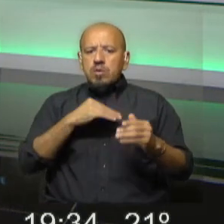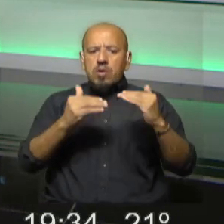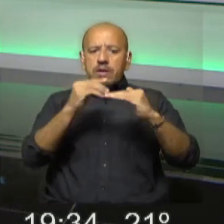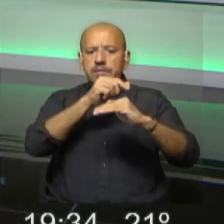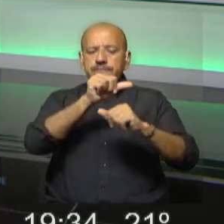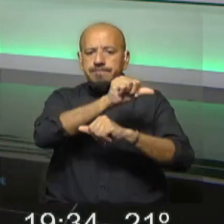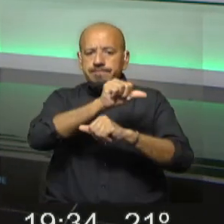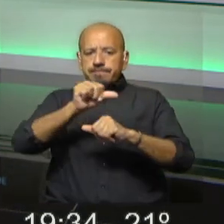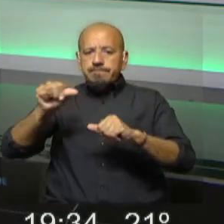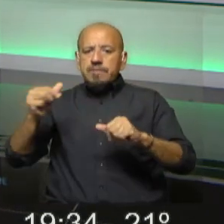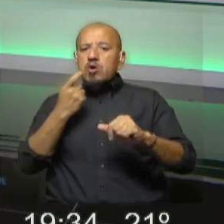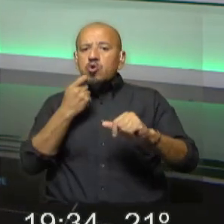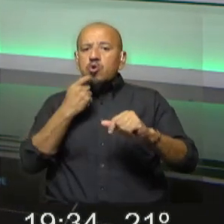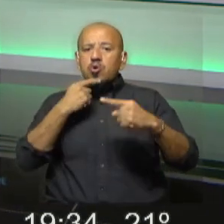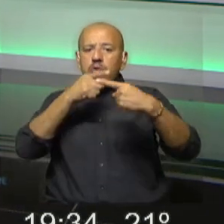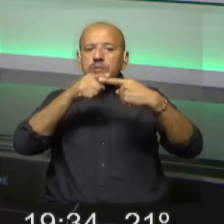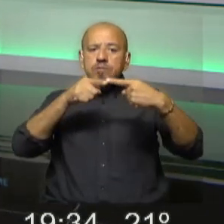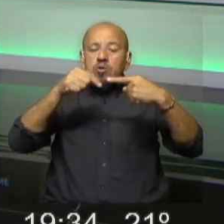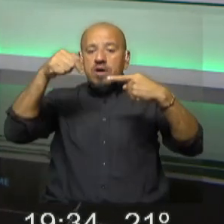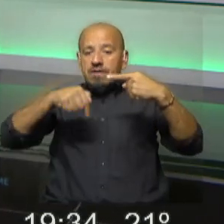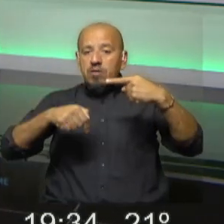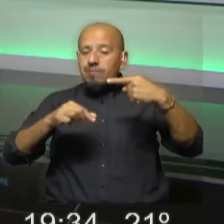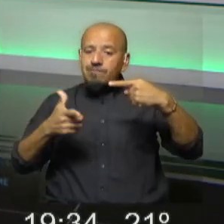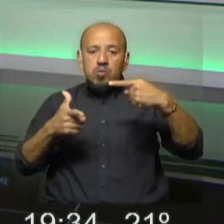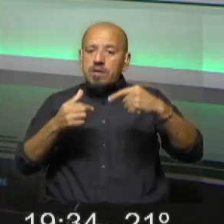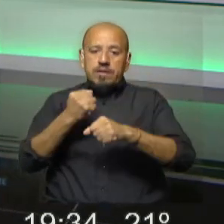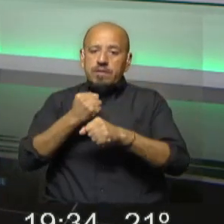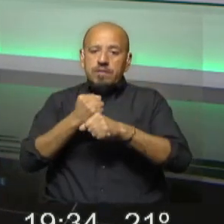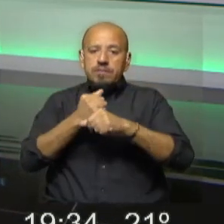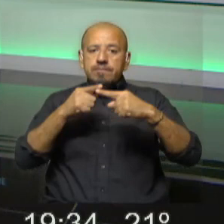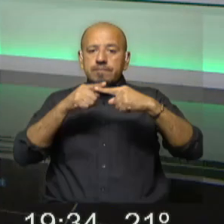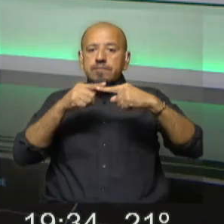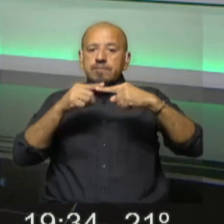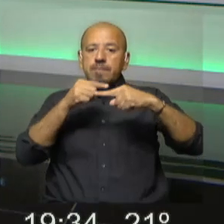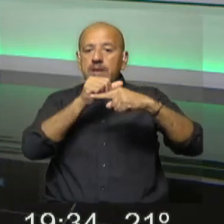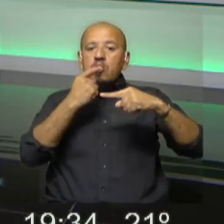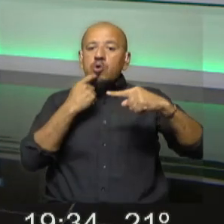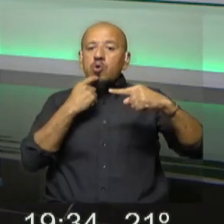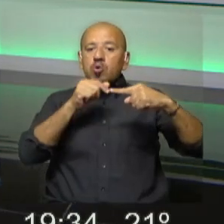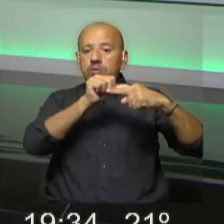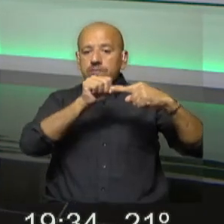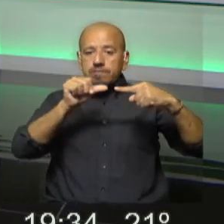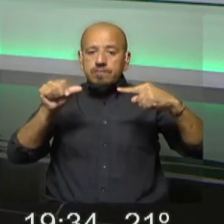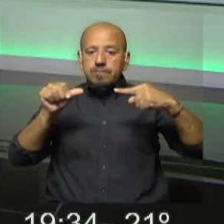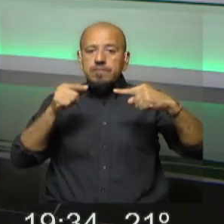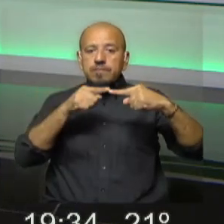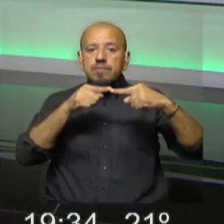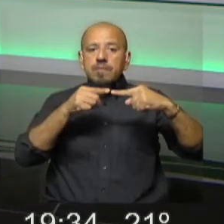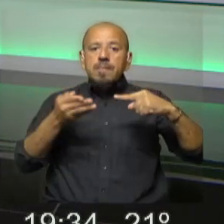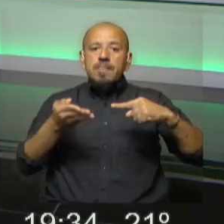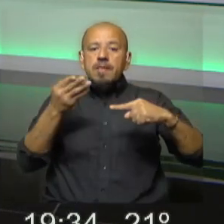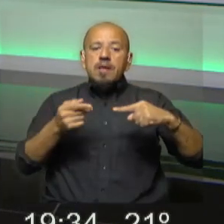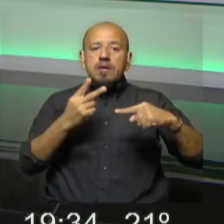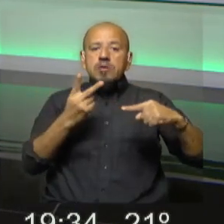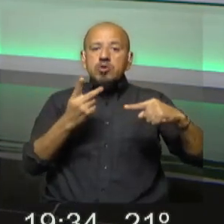de la línea roja, lo que estamos teniendo es destrucción de empleo. Eso fue una característica que tuvo el mercado laboral entre el 2015 y el 2019. ¿Sí?